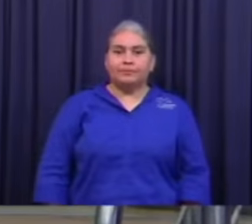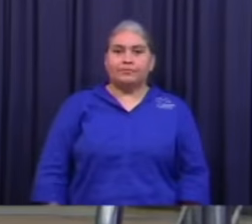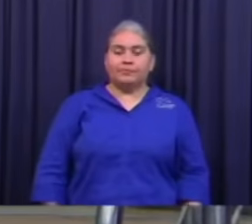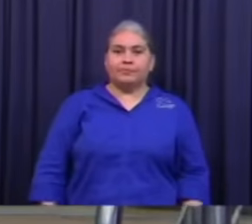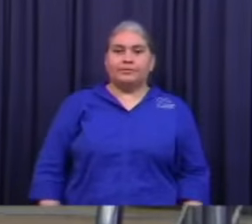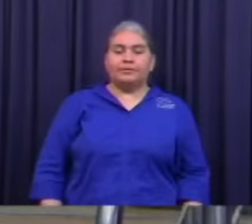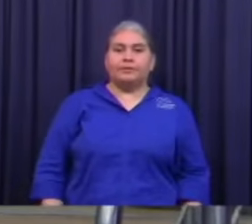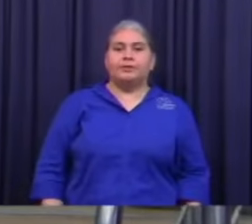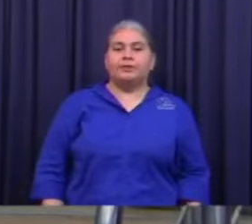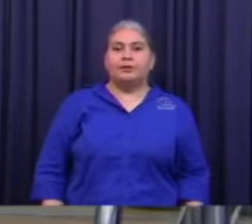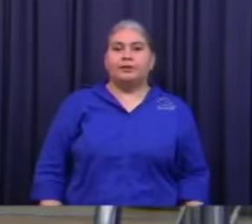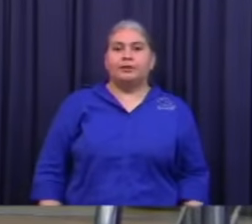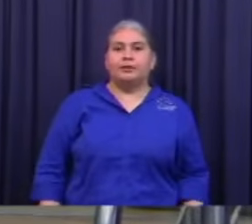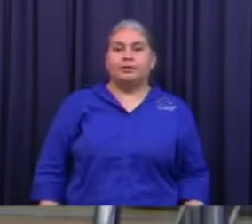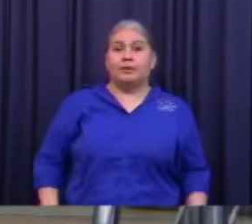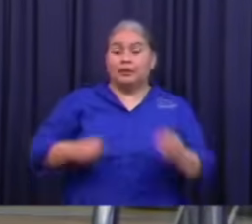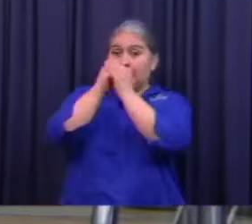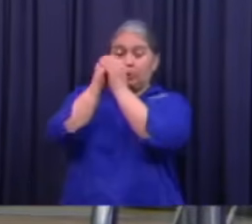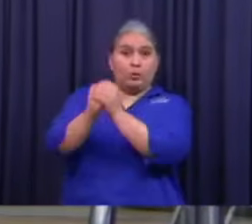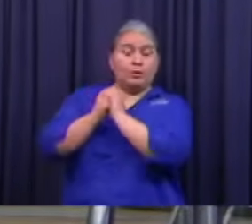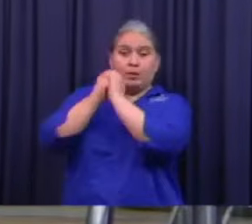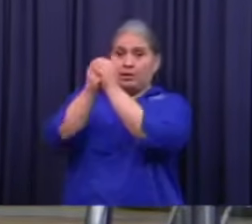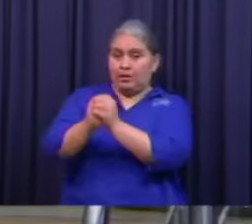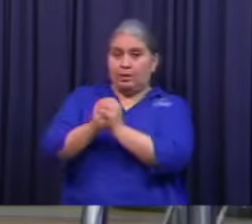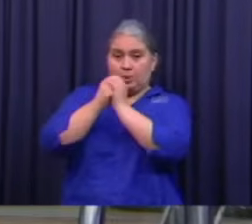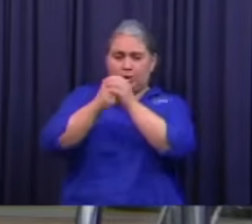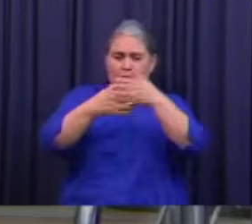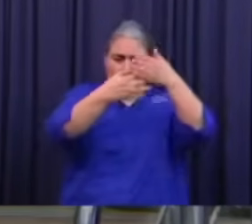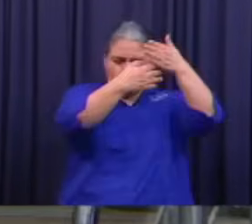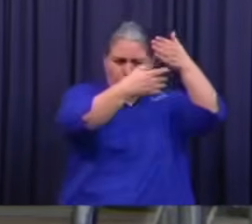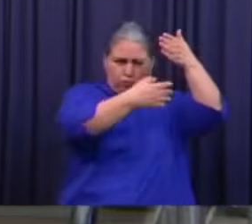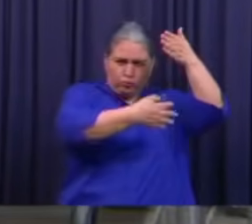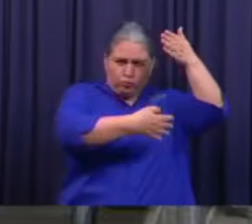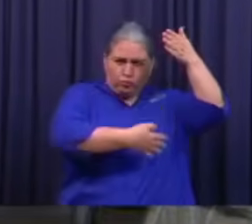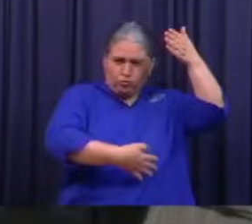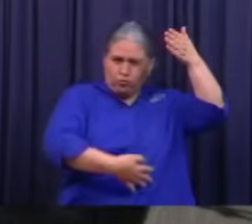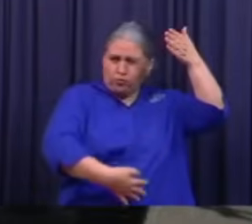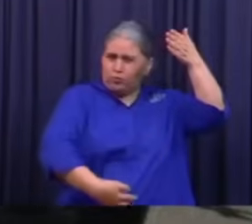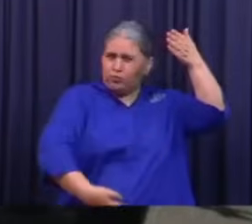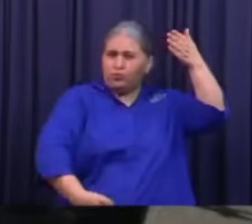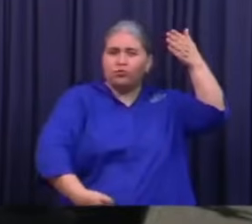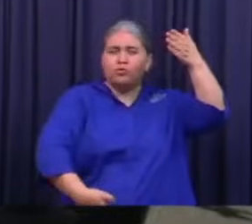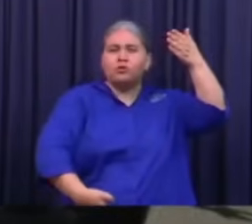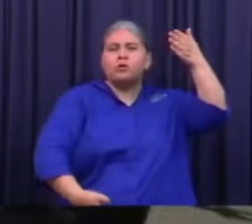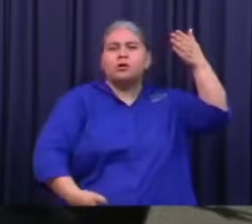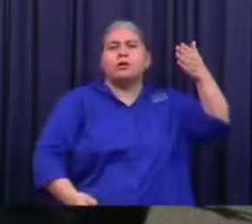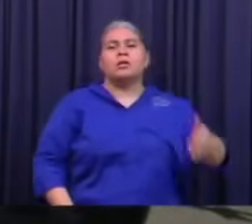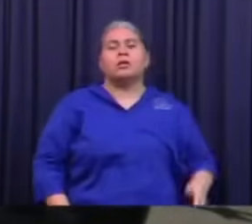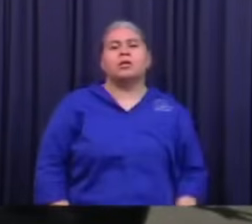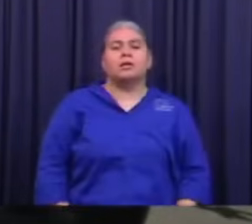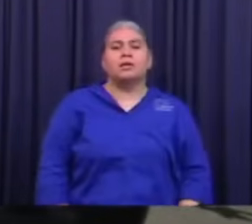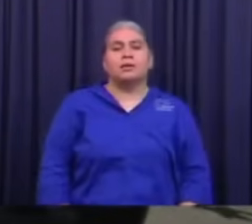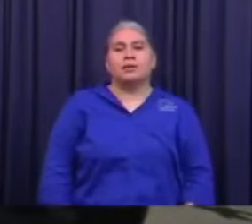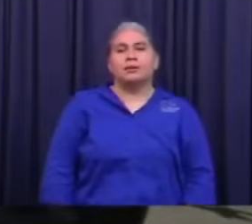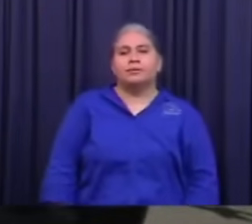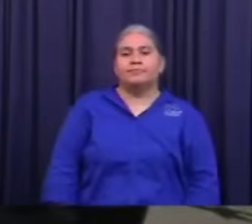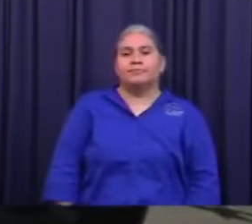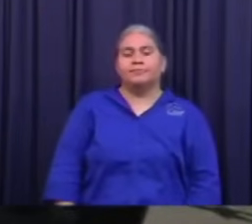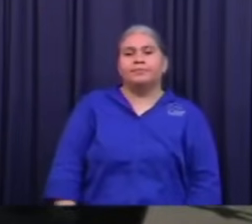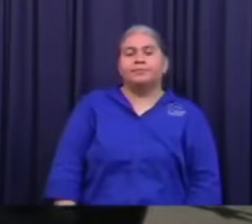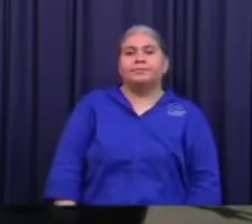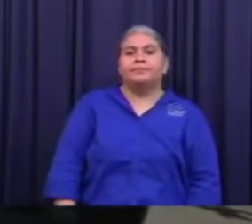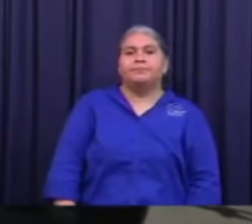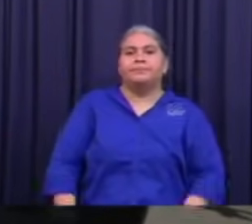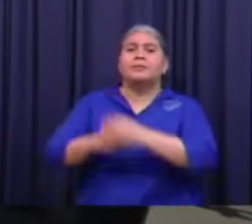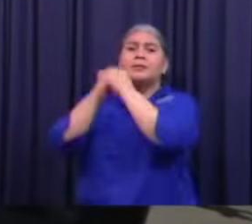hacer Entonces está toda la oración no la puedo describir porque me voy a tardar demasiado y no voy a llegar a donde quiero te